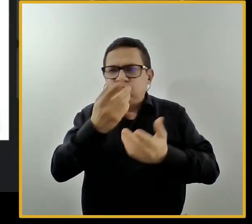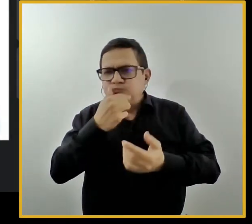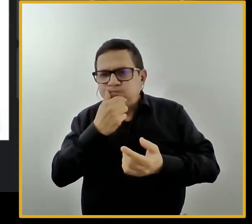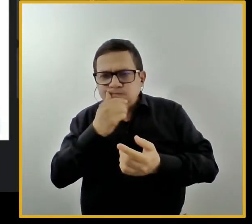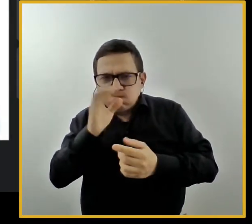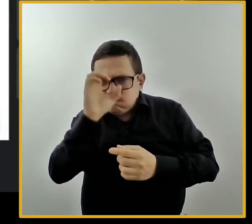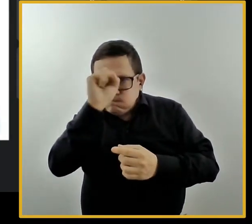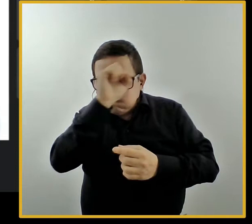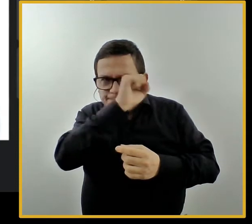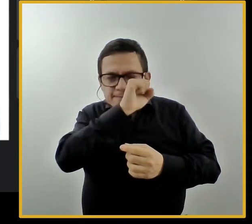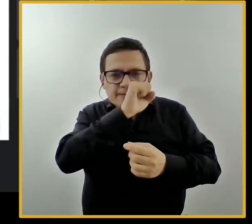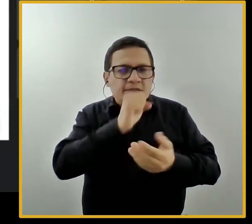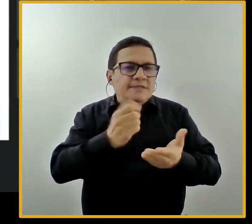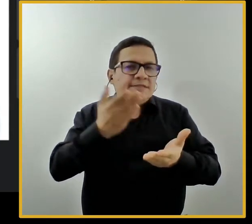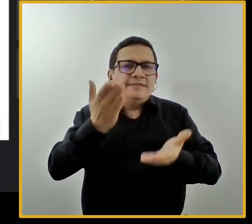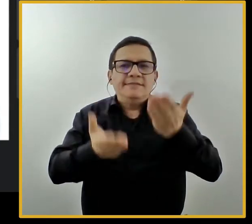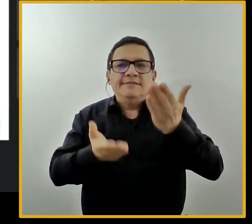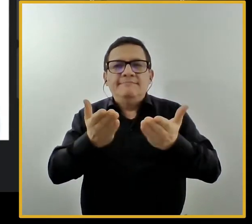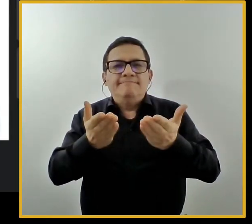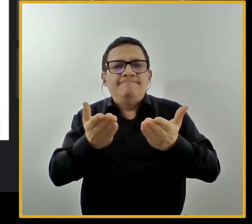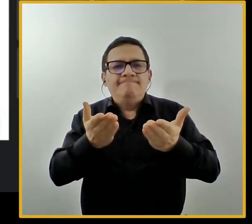determinar